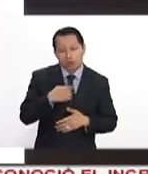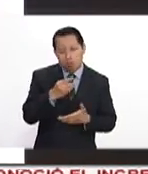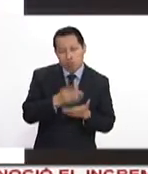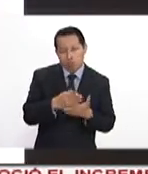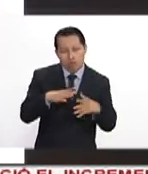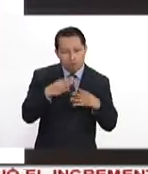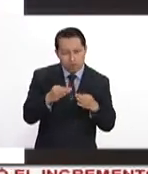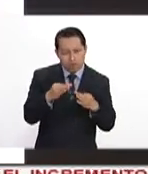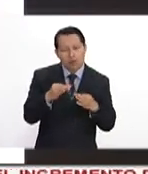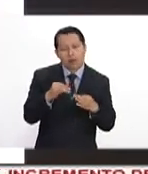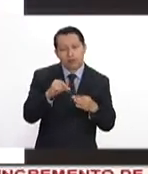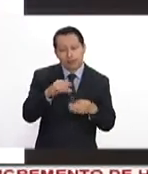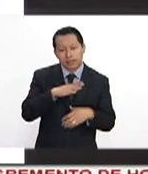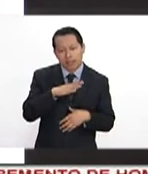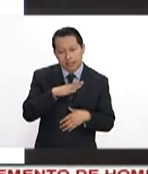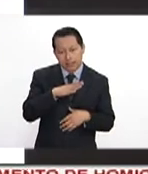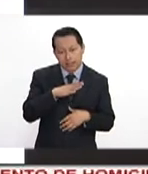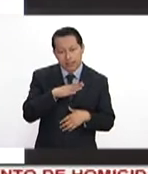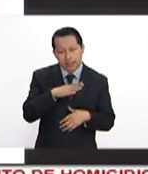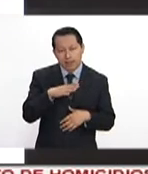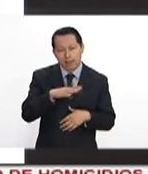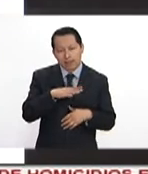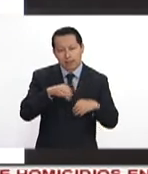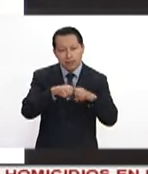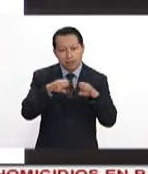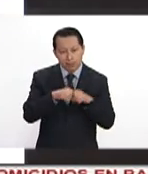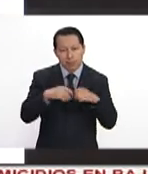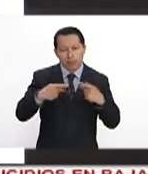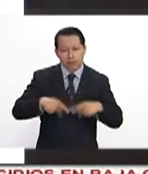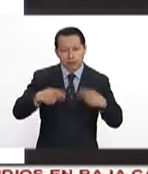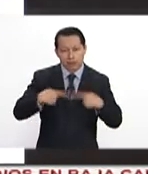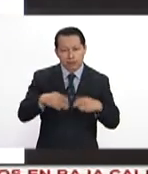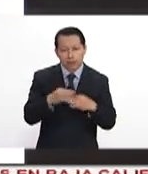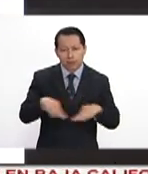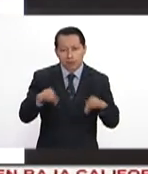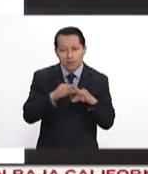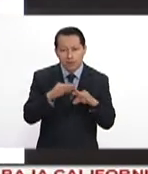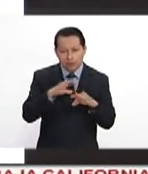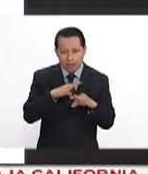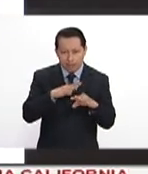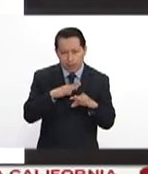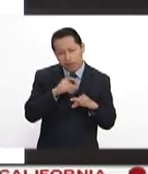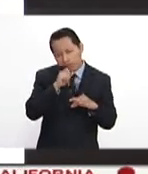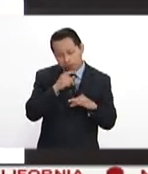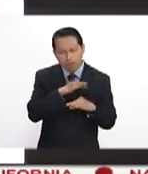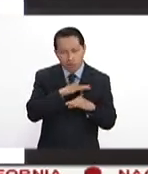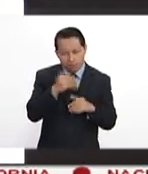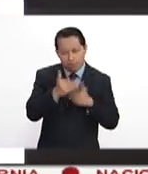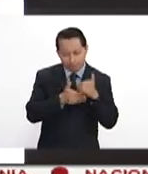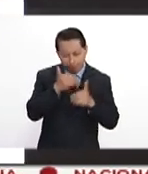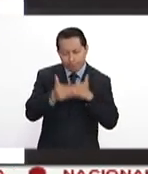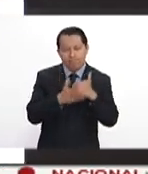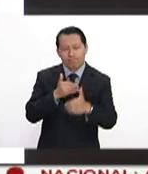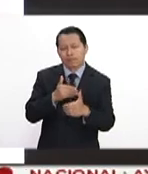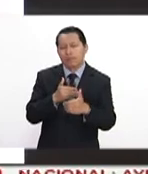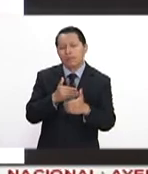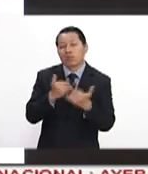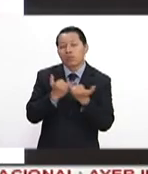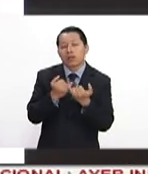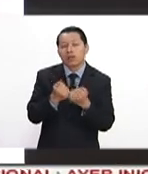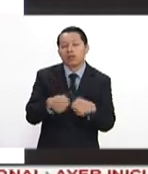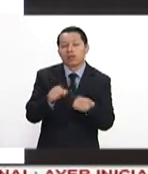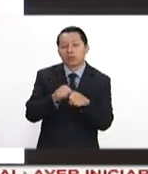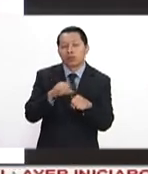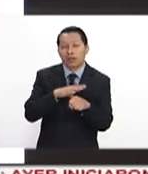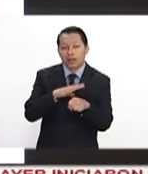fundador. Obviamente tengo un equipo de personas clave con las cuales no hubiera podido avanzar. Y también como socios